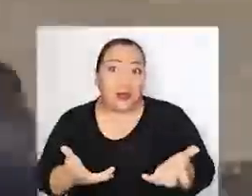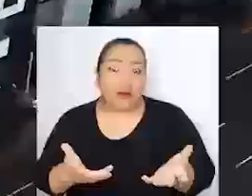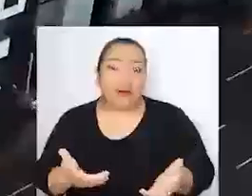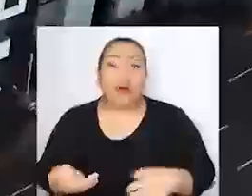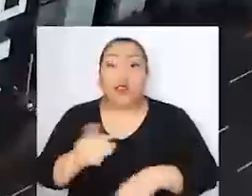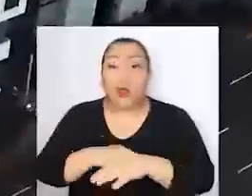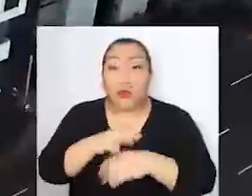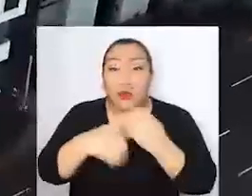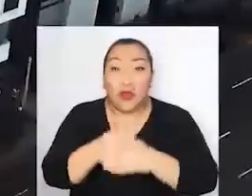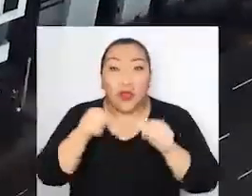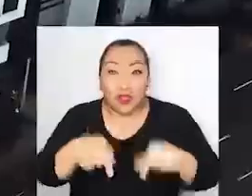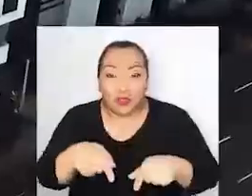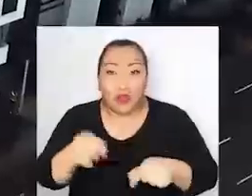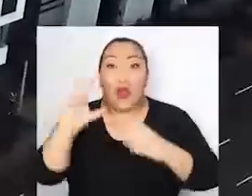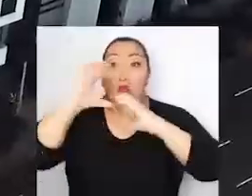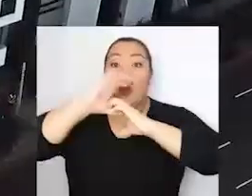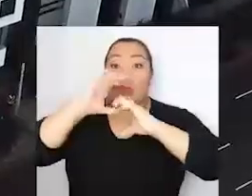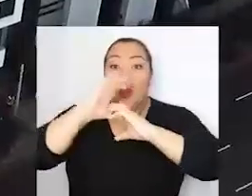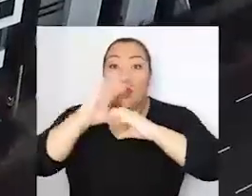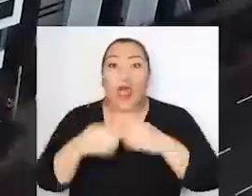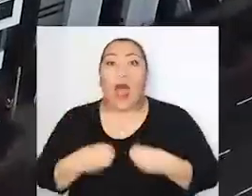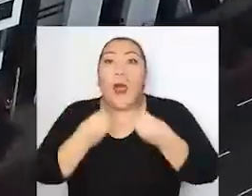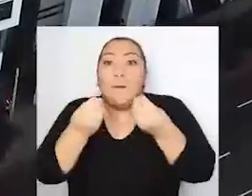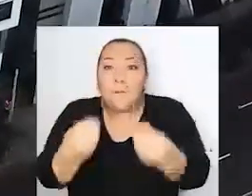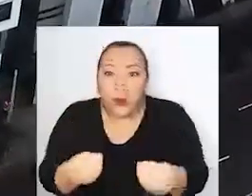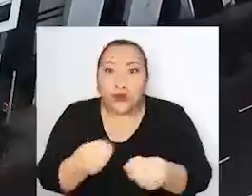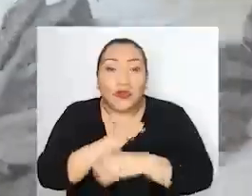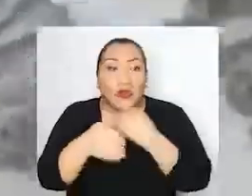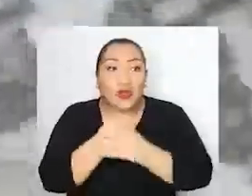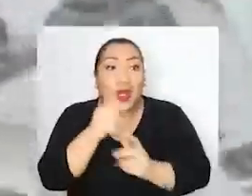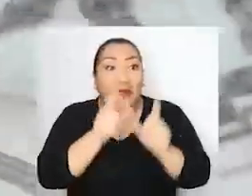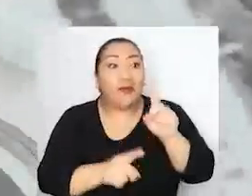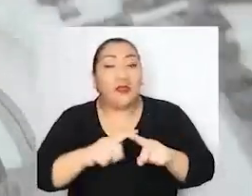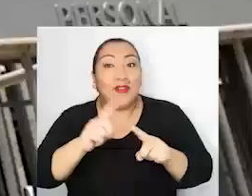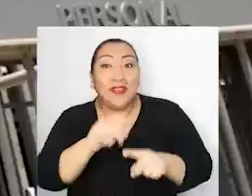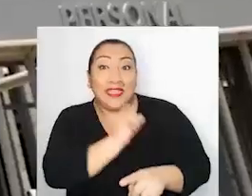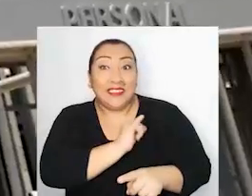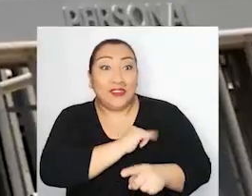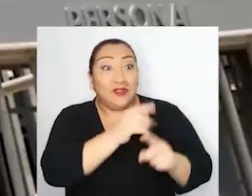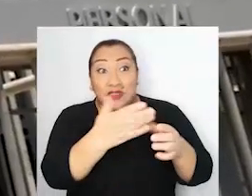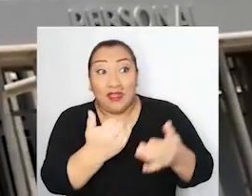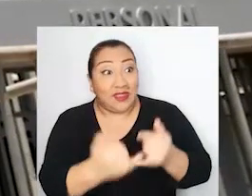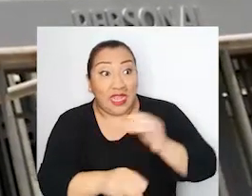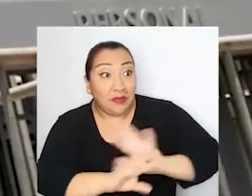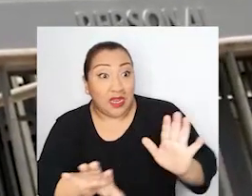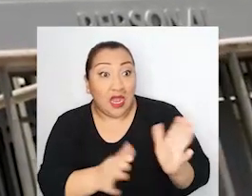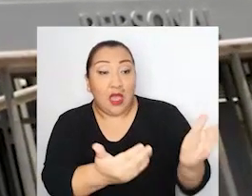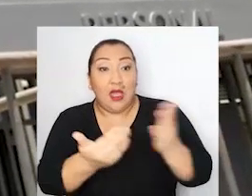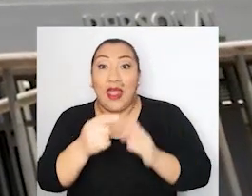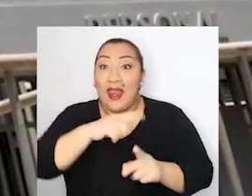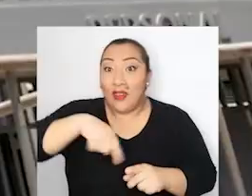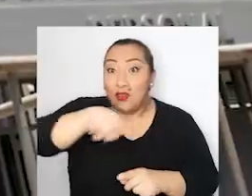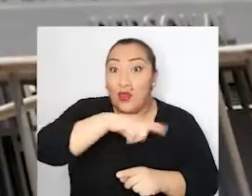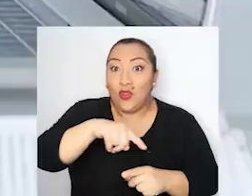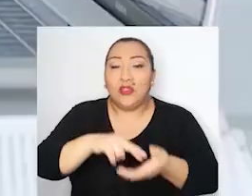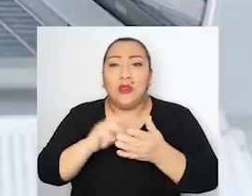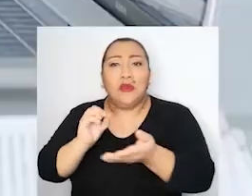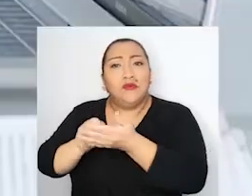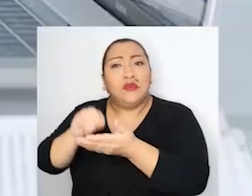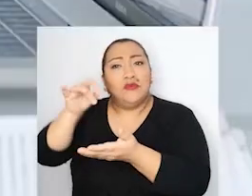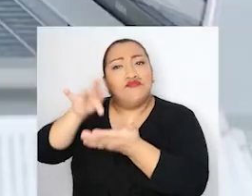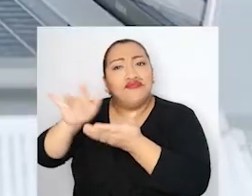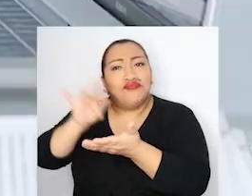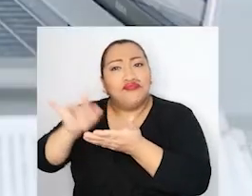ciudadanía. Ante ello, la Contraloría ha puesto a disposición de los titulares salientes y entrantes de las entidades del Gobierno Nacional